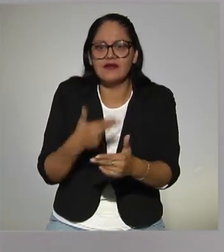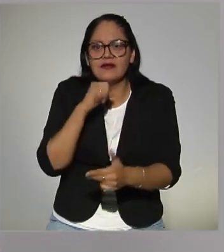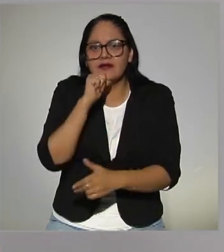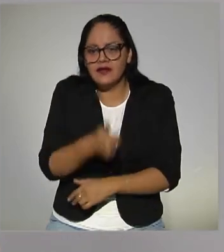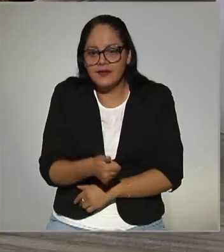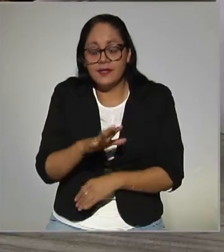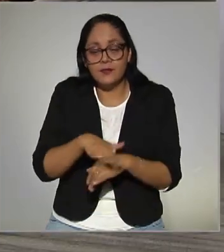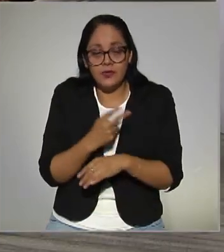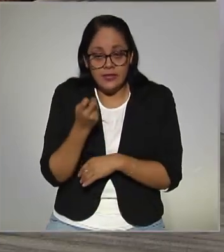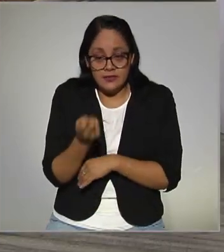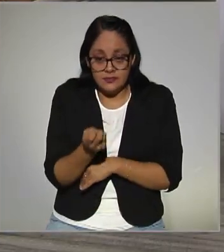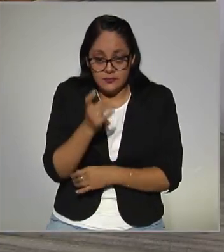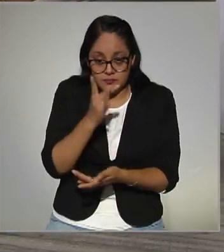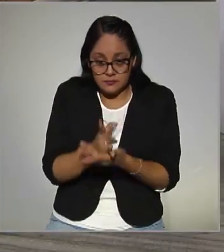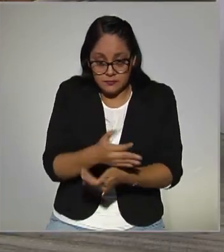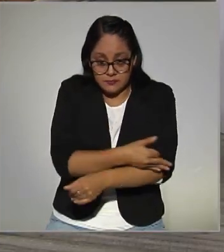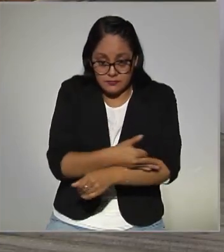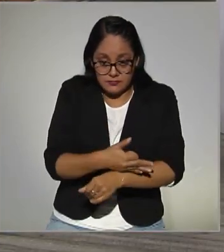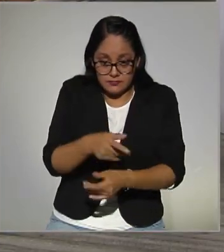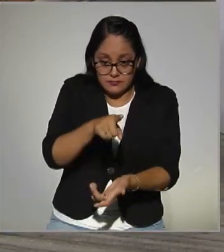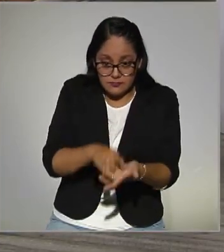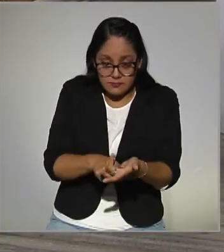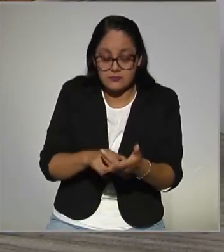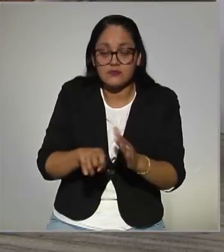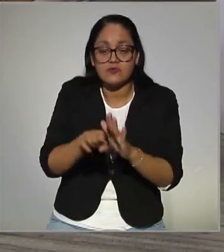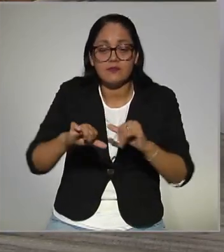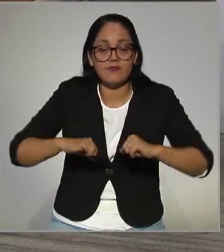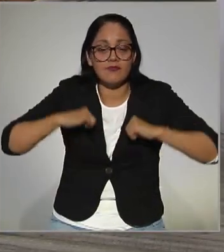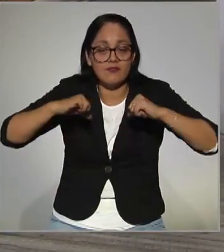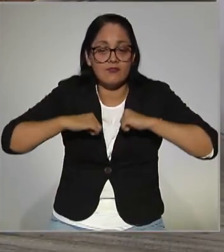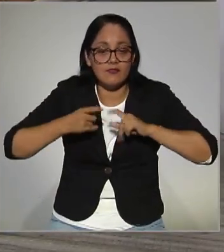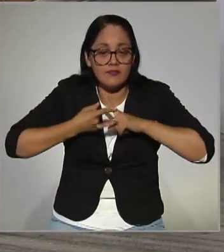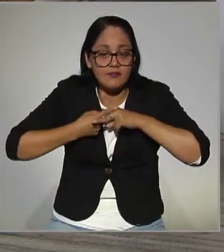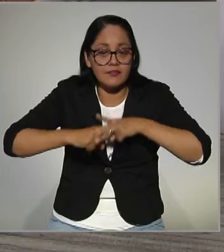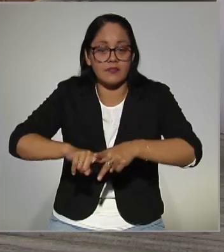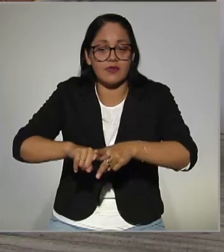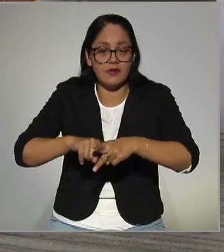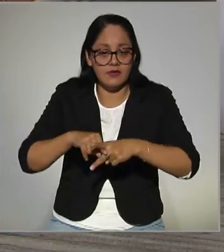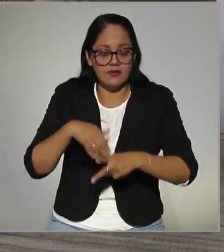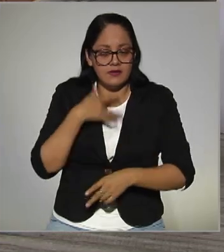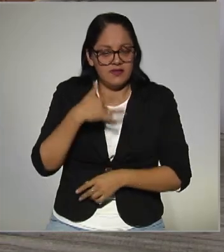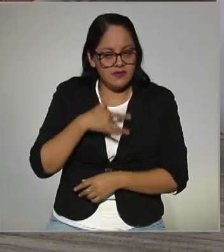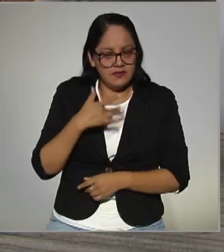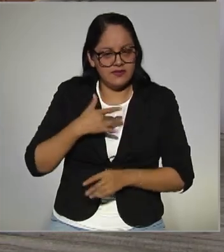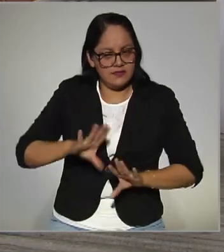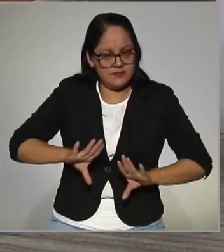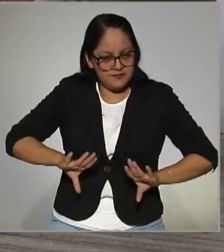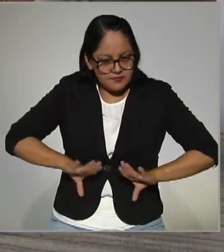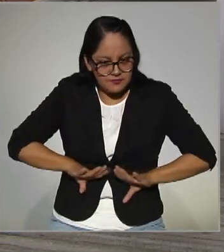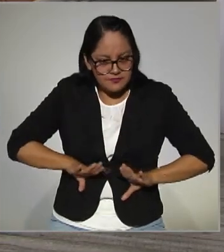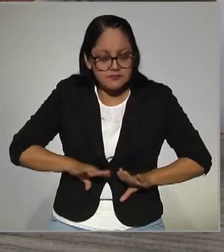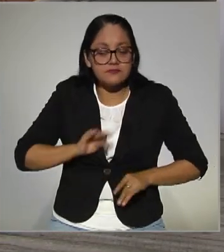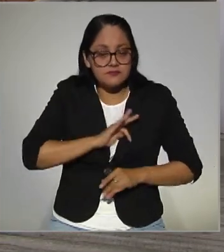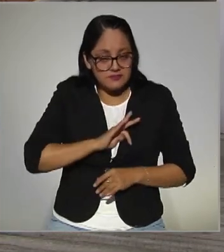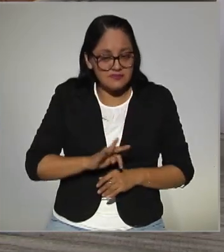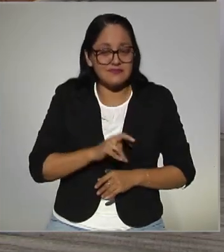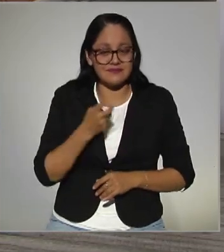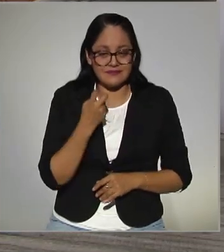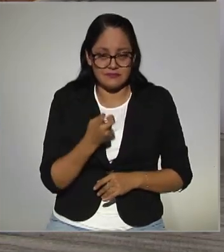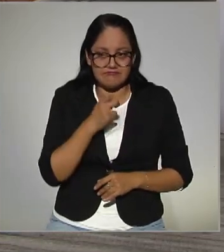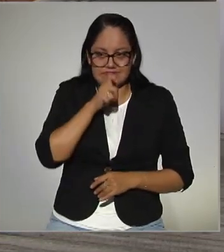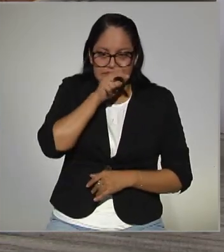porque esto no nada más se queda en la familia. Los adolescentes empiezan a manifestar ciertas conductas que también pueden llegar a ser